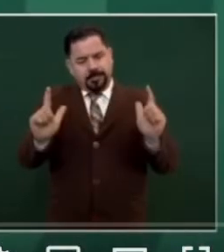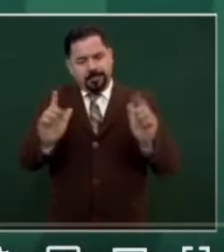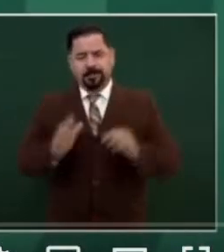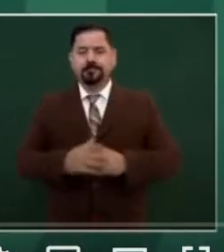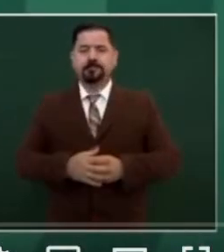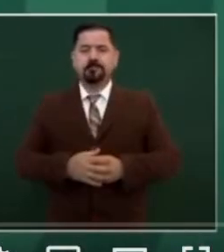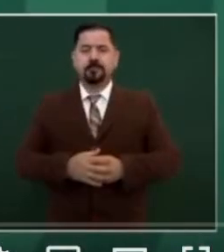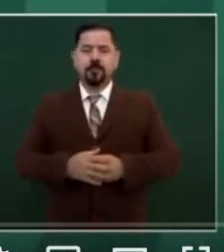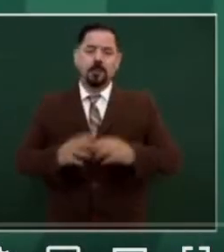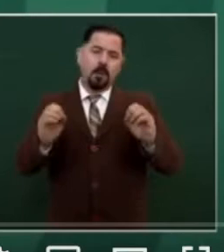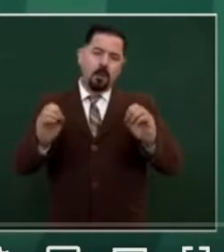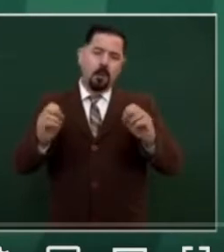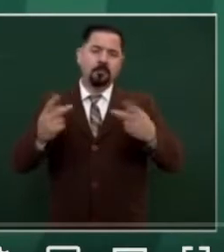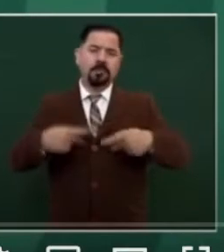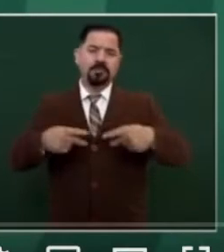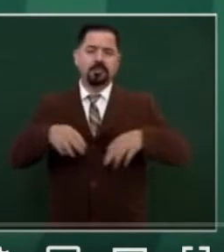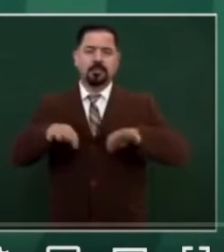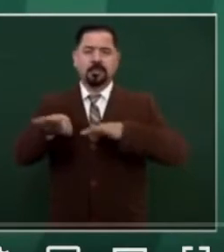prensa